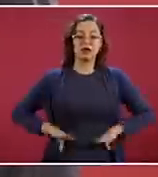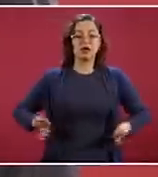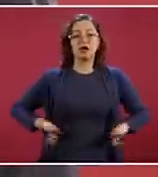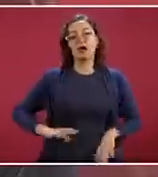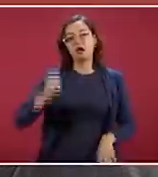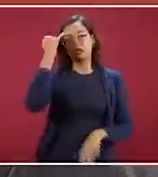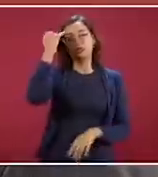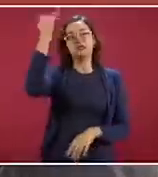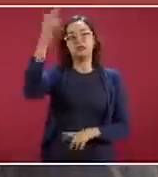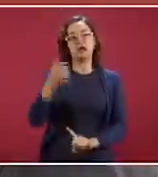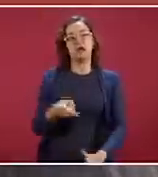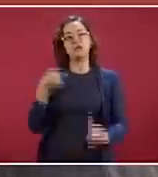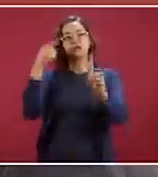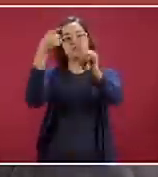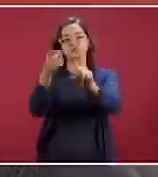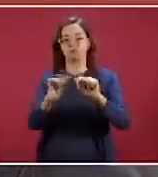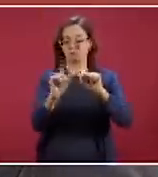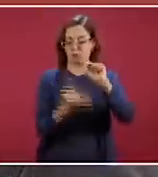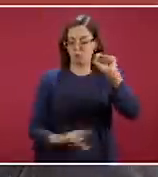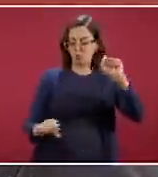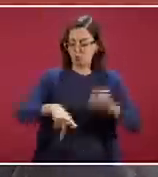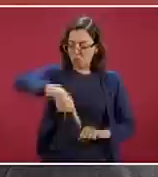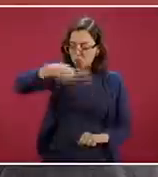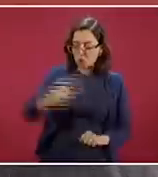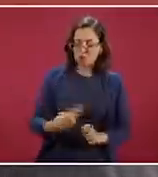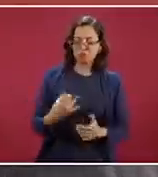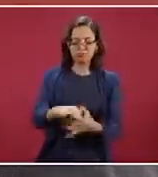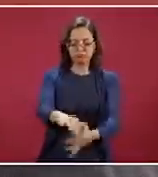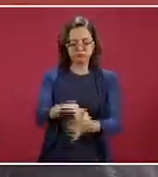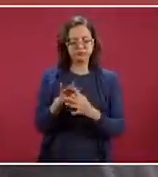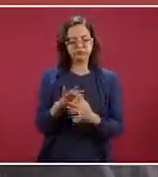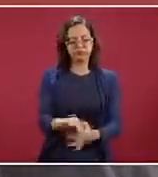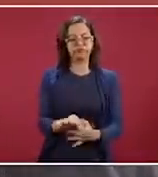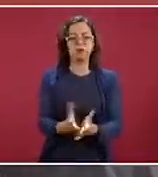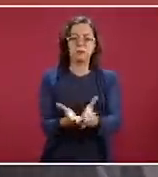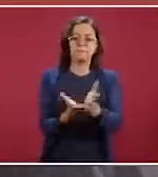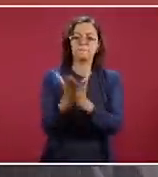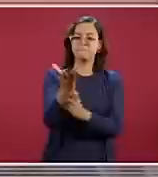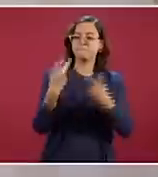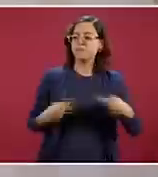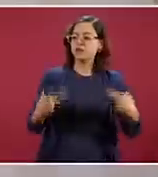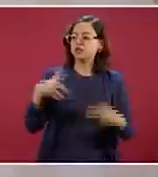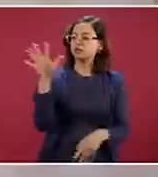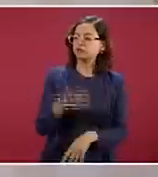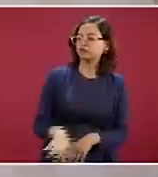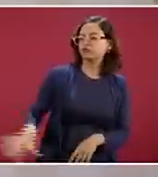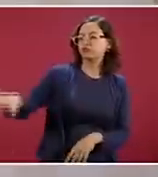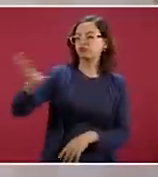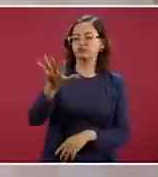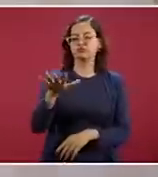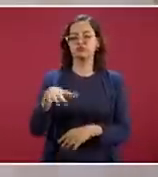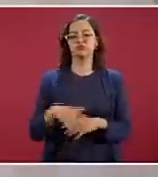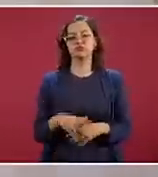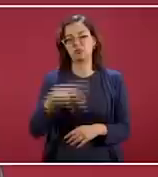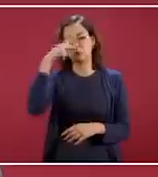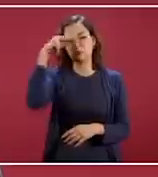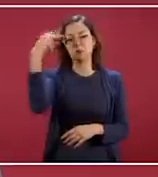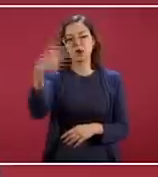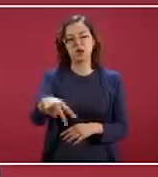ideales, a la patria, la lealtad al pueblo, no